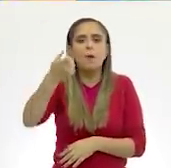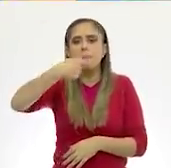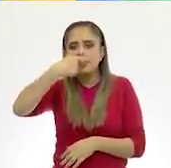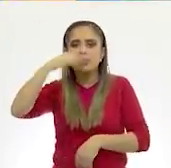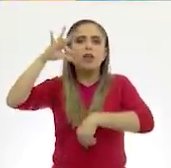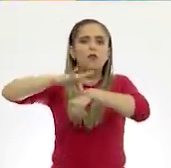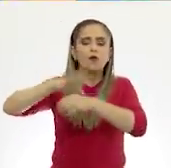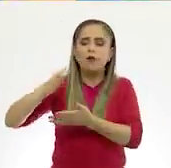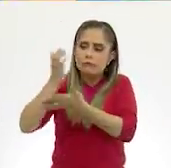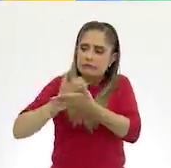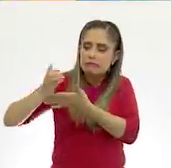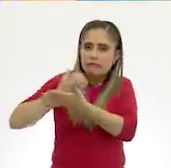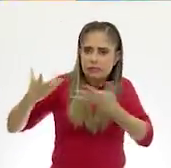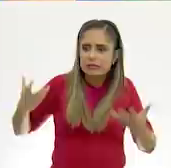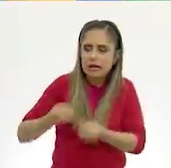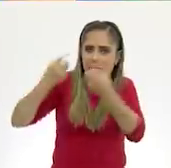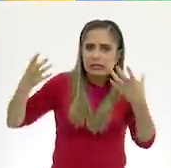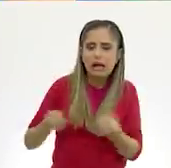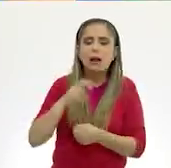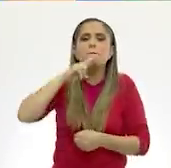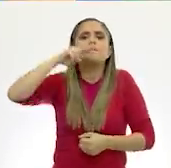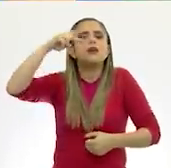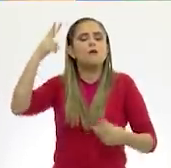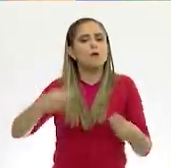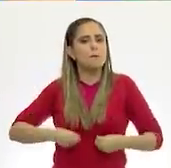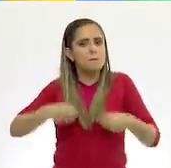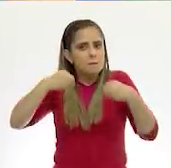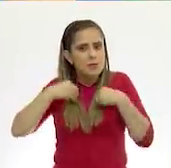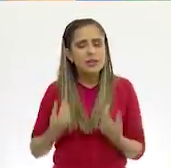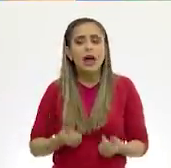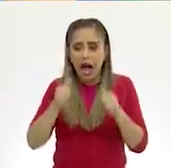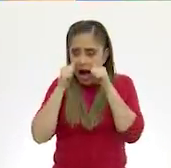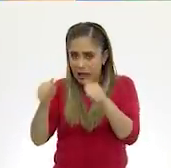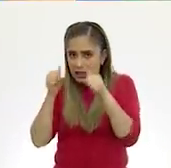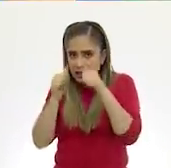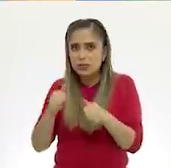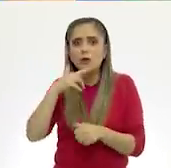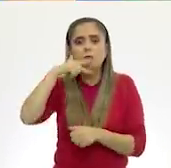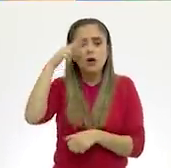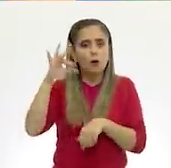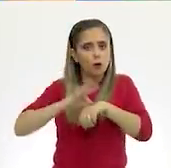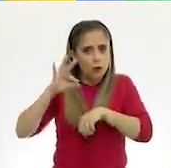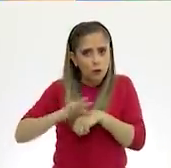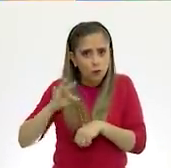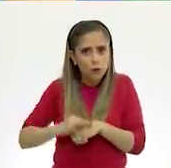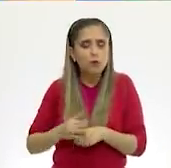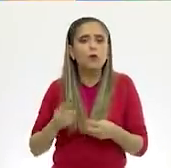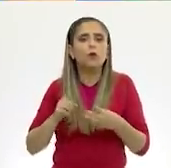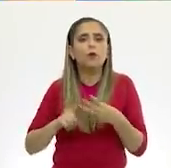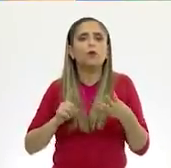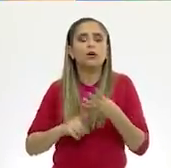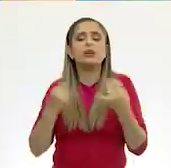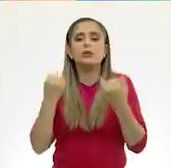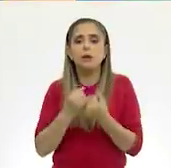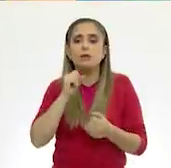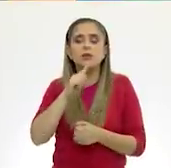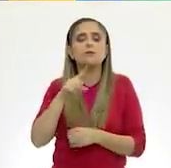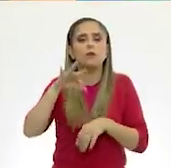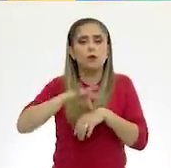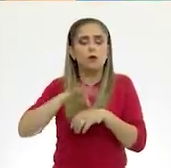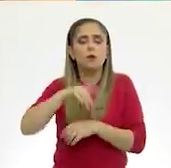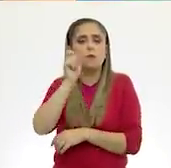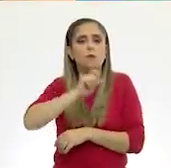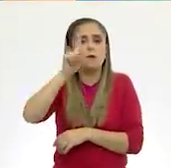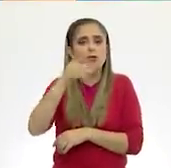de las condiciones de vida, la extensión de servicios públicos suficientes y eficientes, así